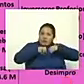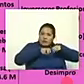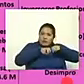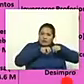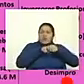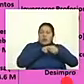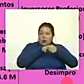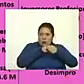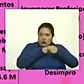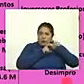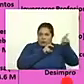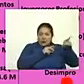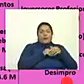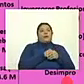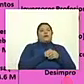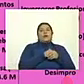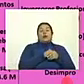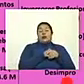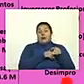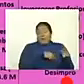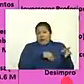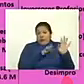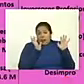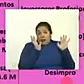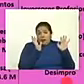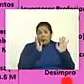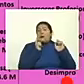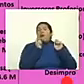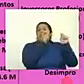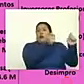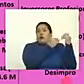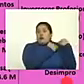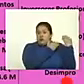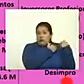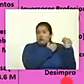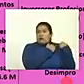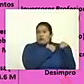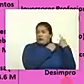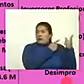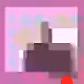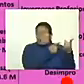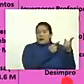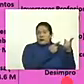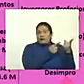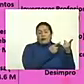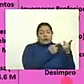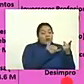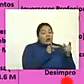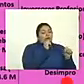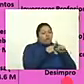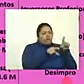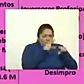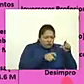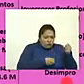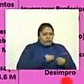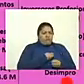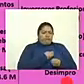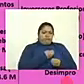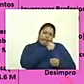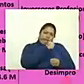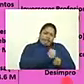que asume, además, la responsabilidad de recibir estos dineros en su declaración,